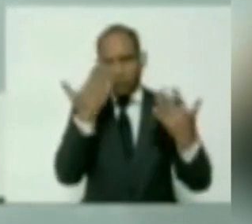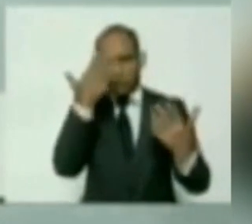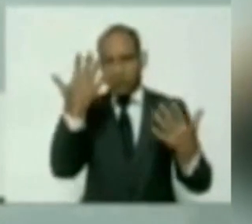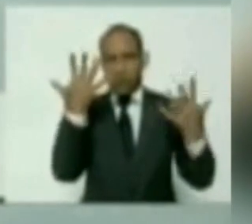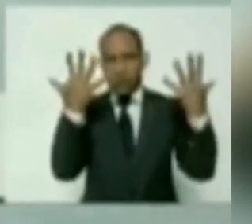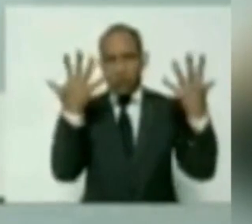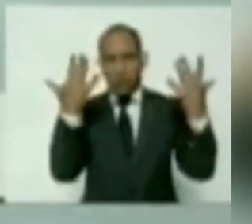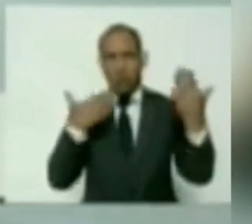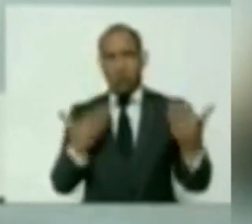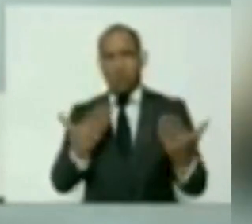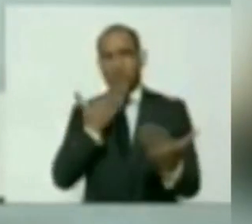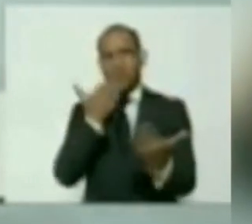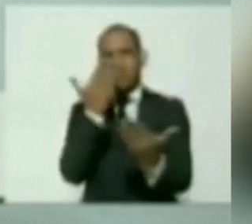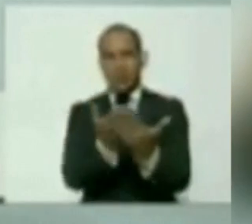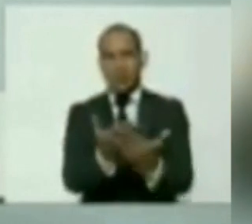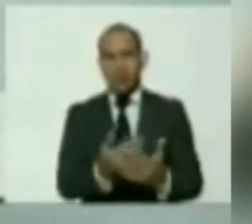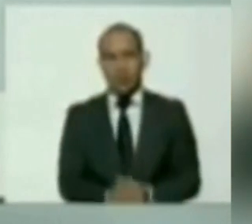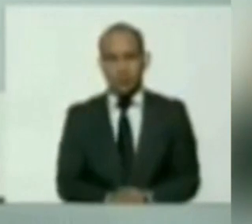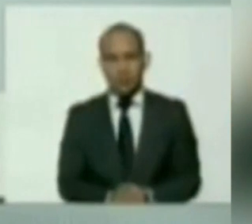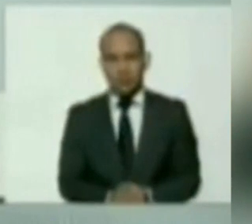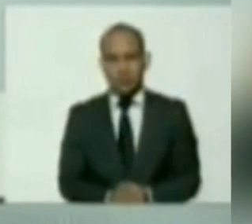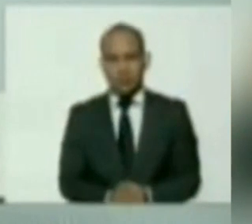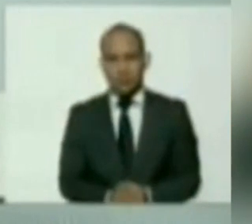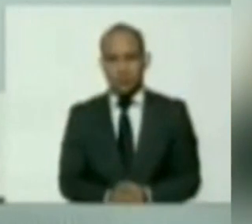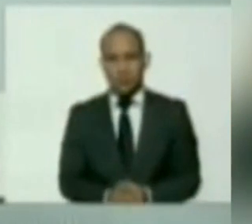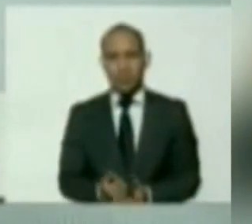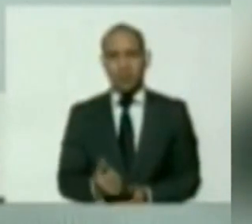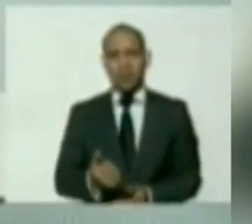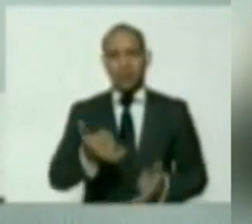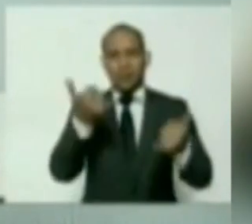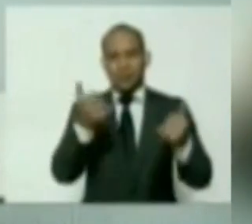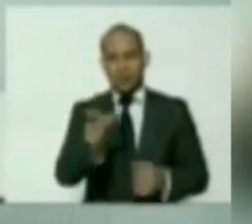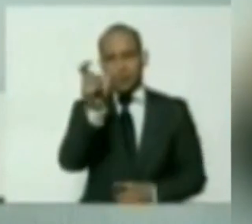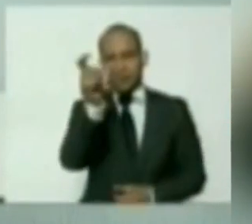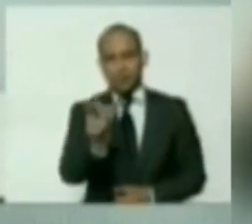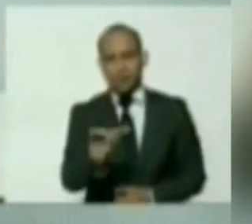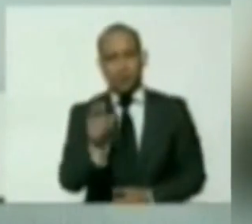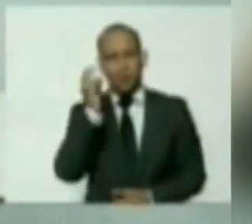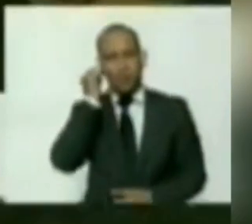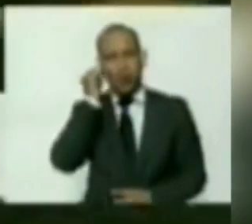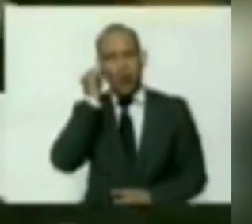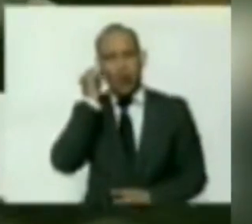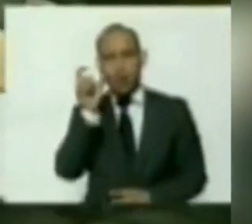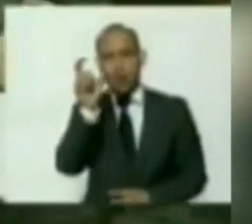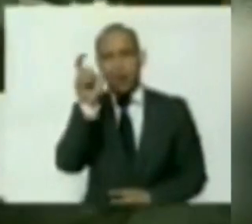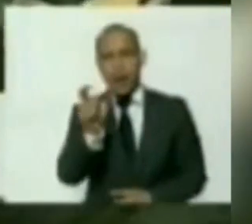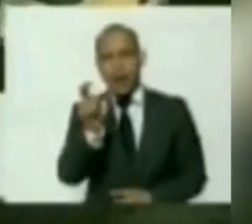para pedir que se declare persona no grata a la representante de la Unión Europea.